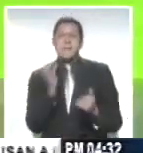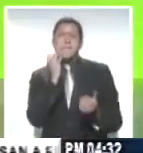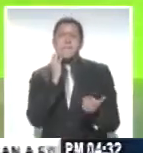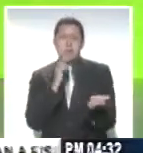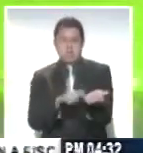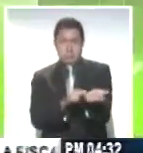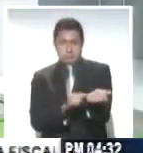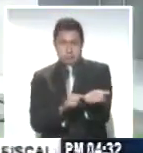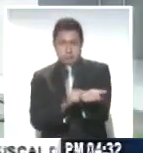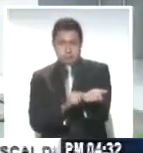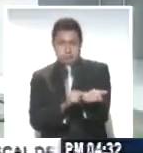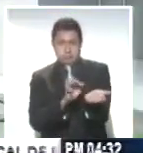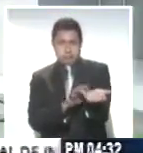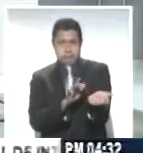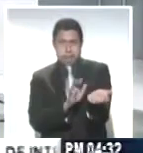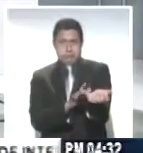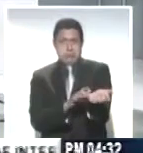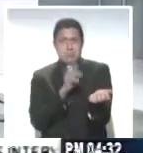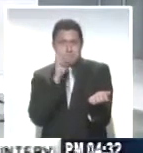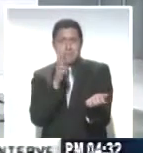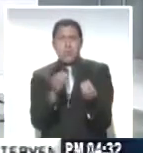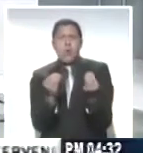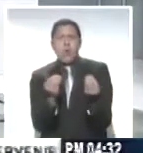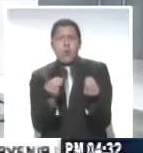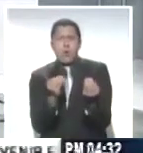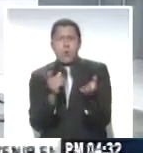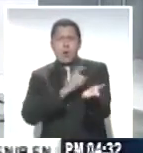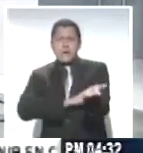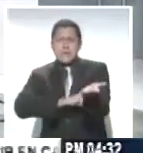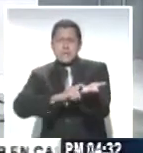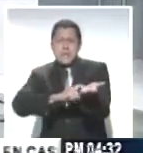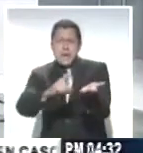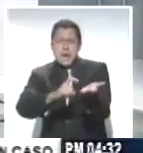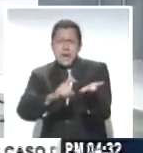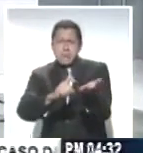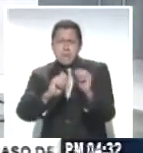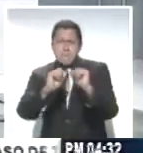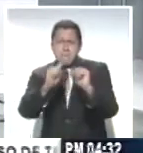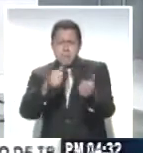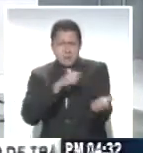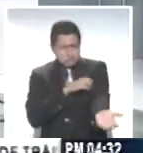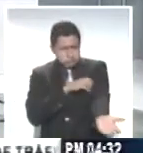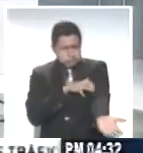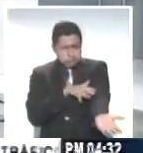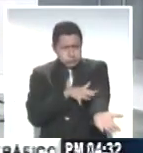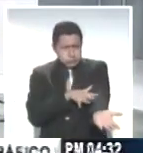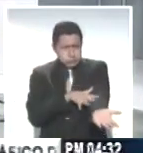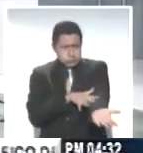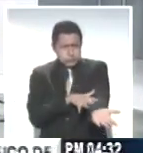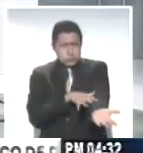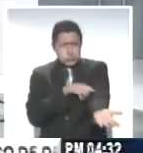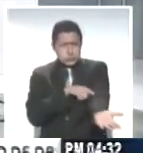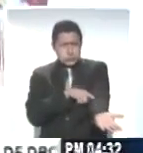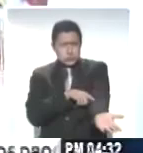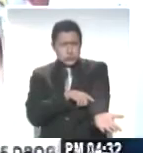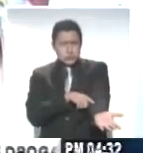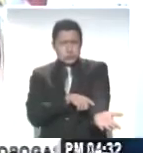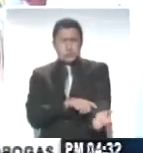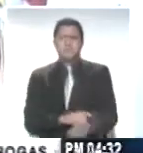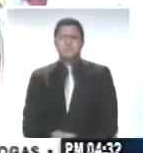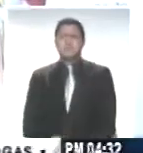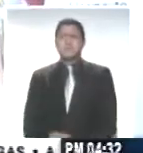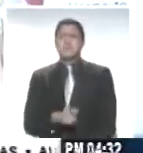parte anatómica, vemos cómo el nervio, una vez que nace, pasa a través